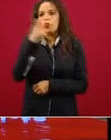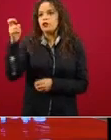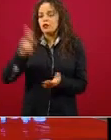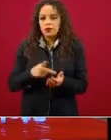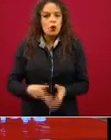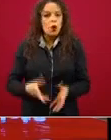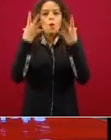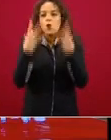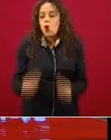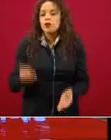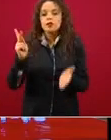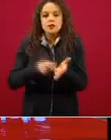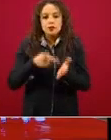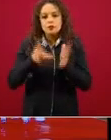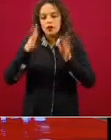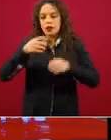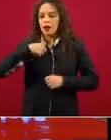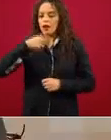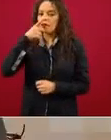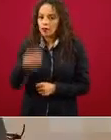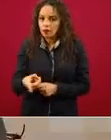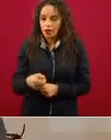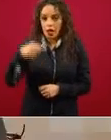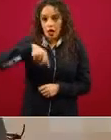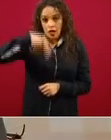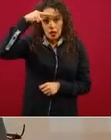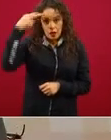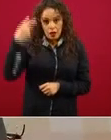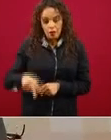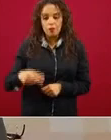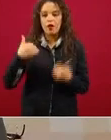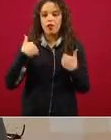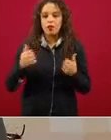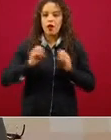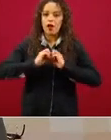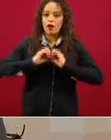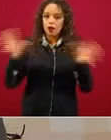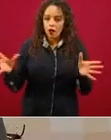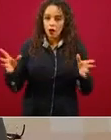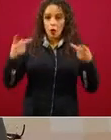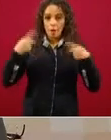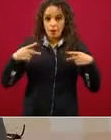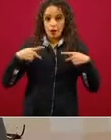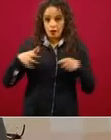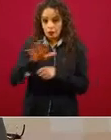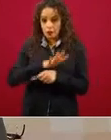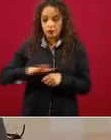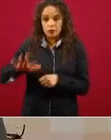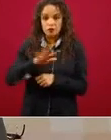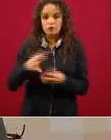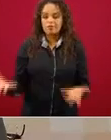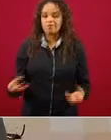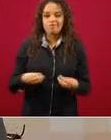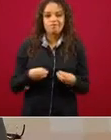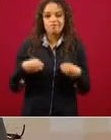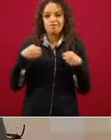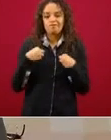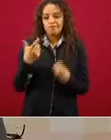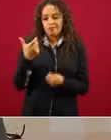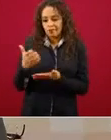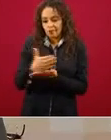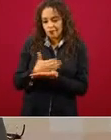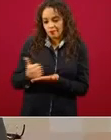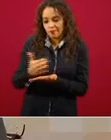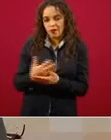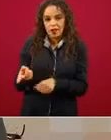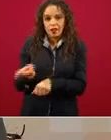veces, que es claro que en México una gran cantidad de la población vive al día, necesita tener el sustento